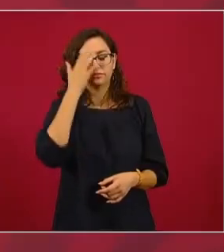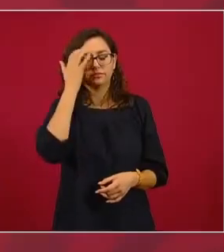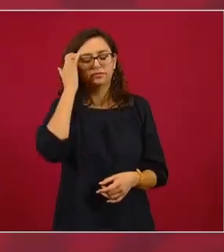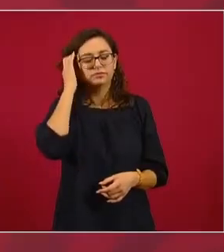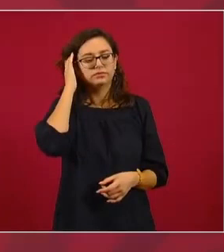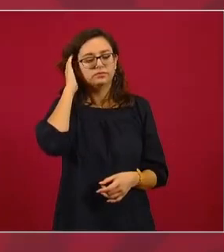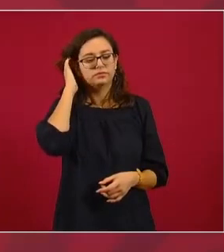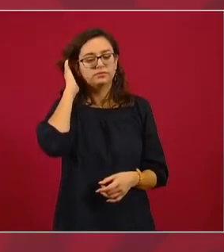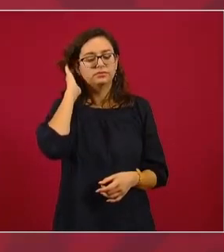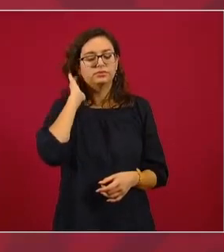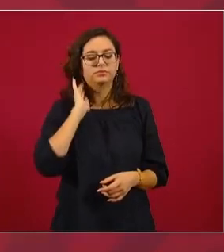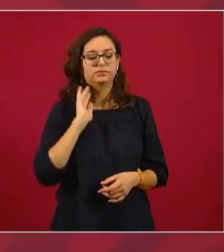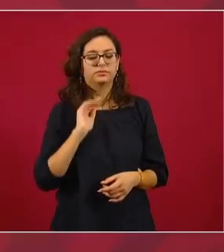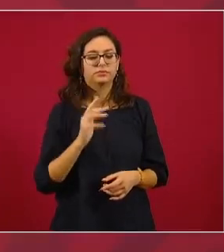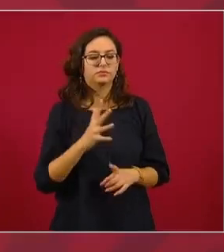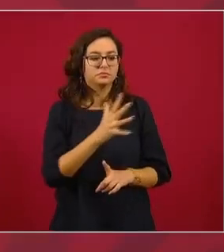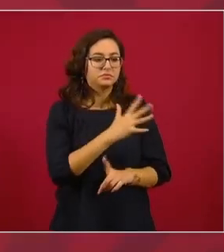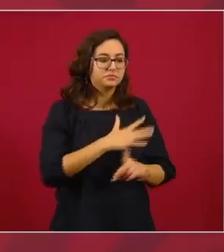del ambiente